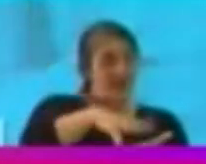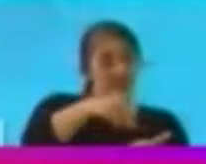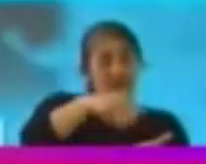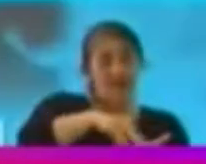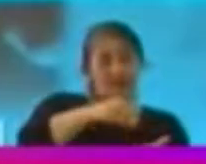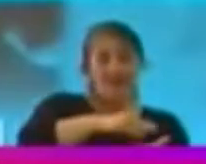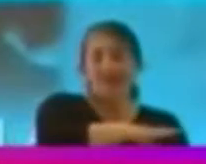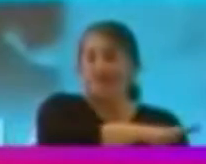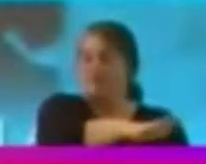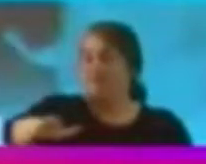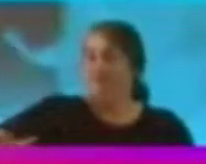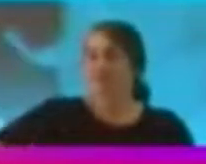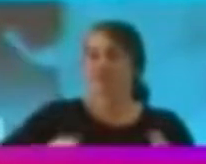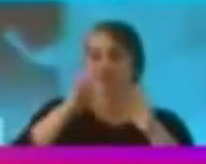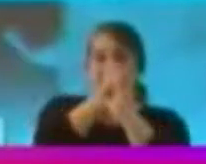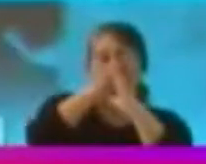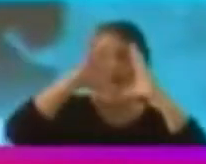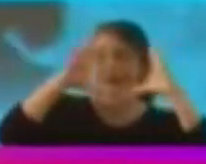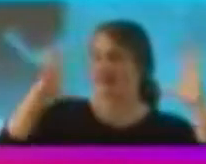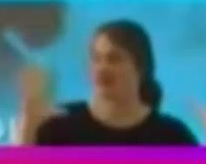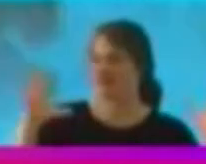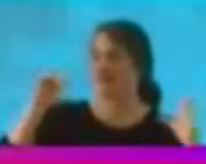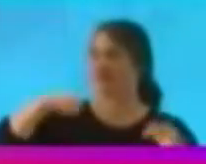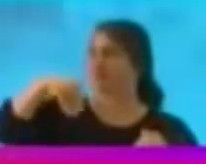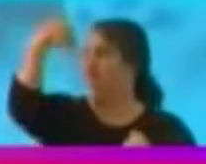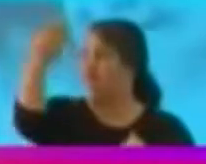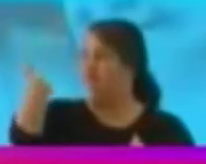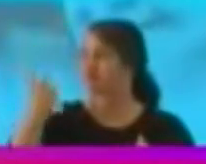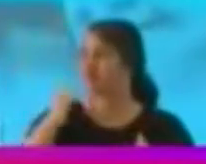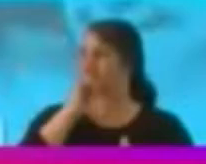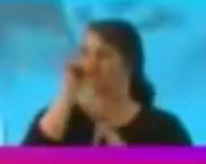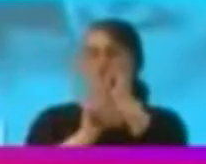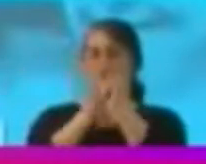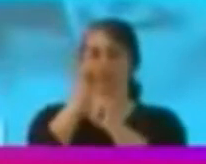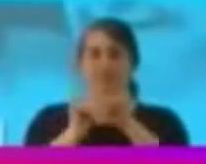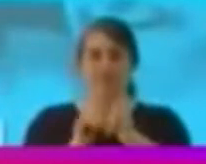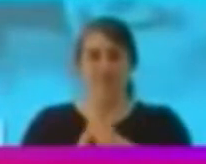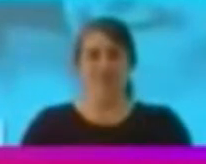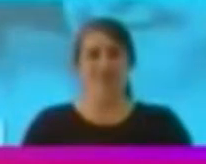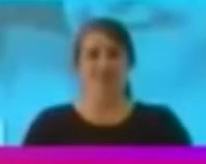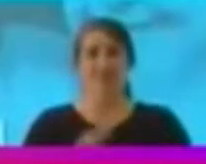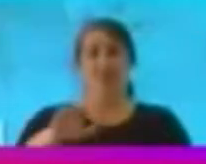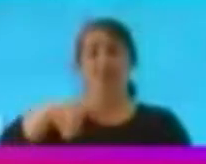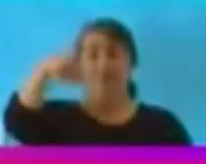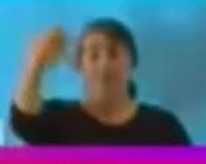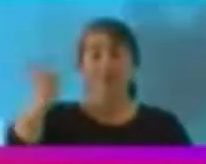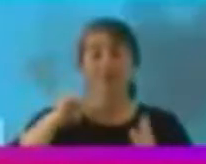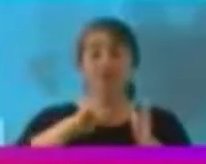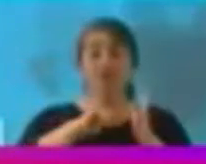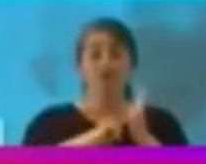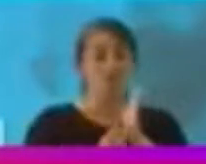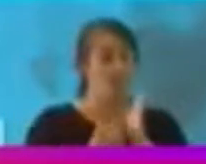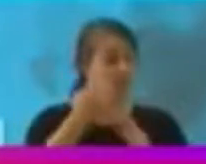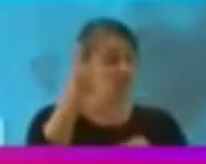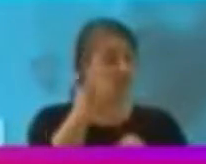actuaciones territoriales que ahora la vamos a mencionar, y está alineado o enmarcado en el objetivo de